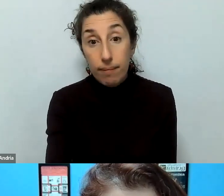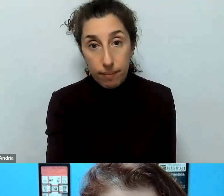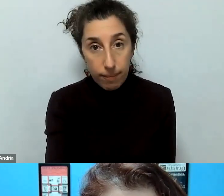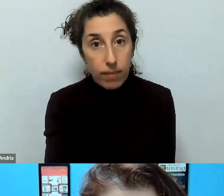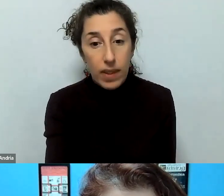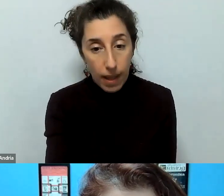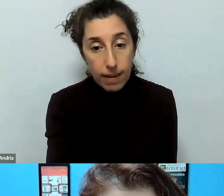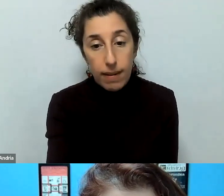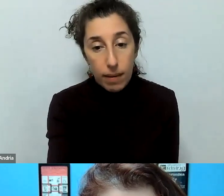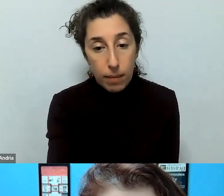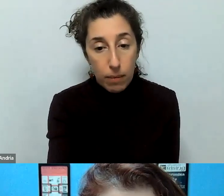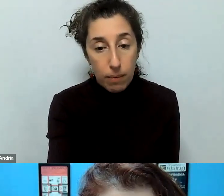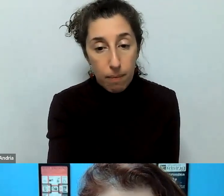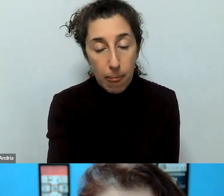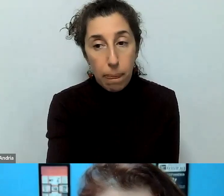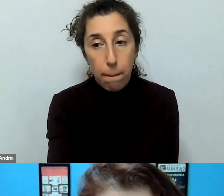Esta es una grande pregunta.